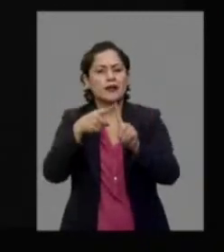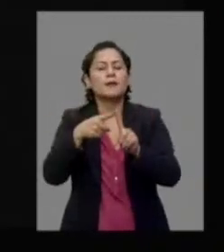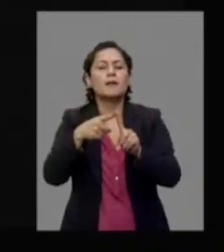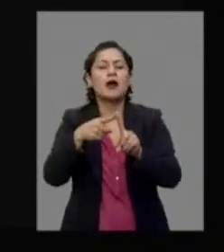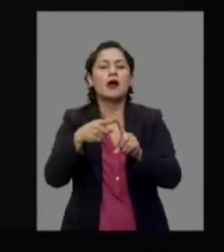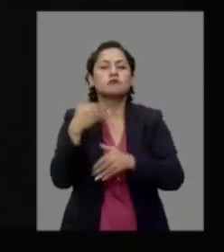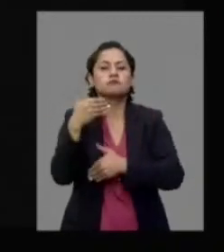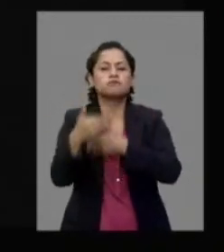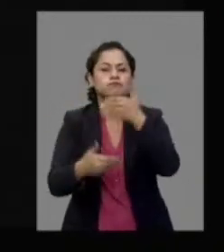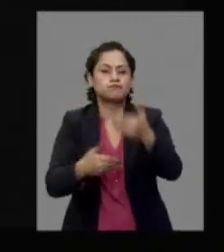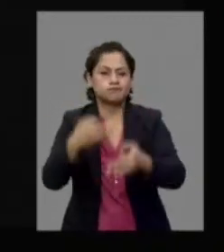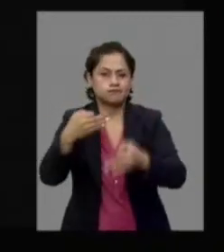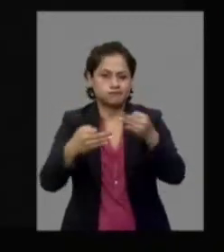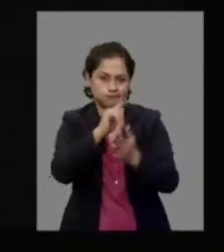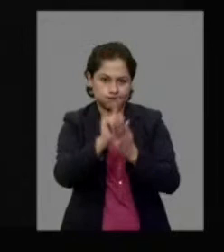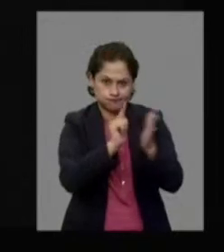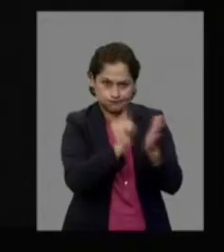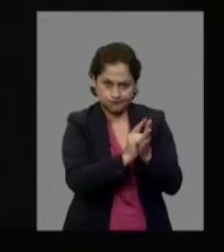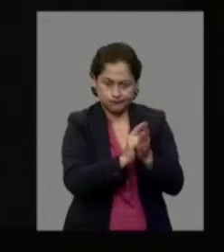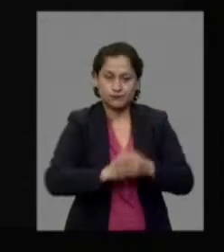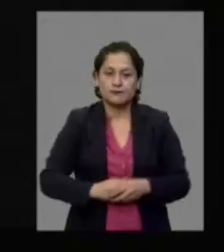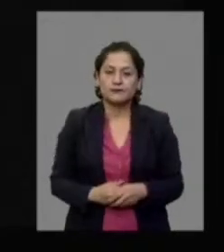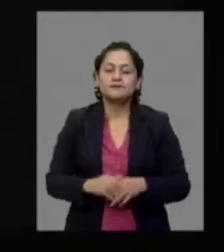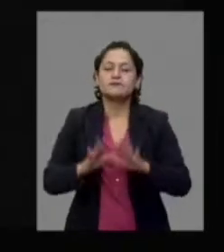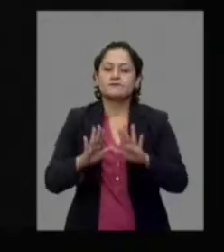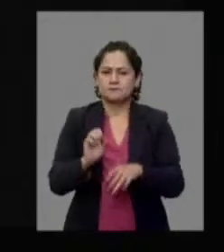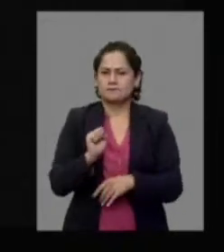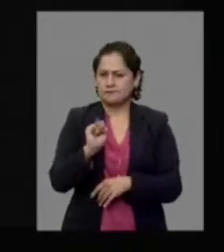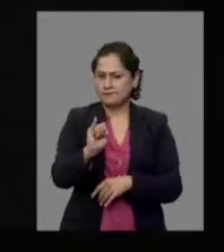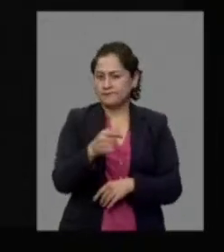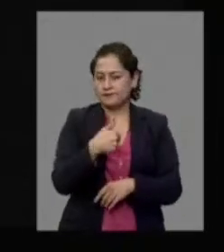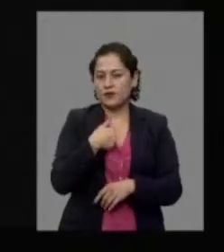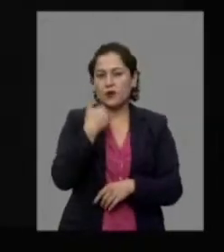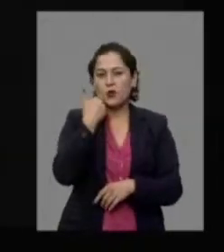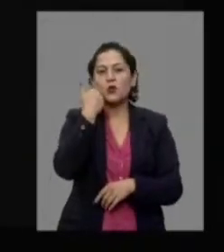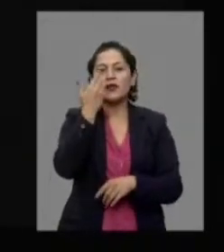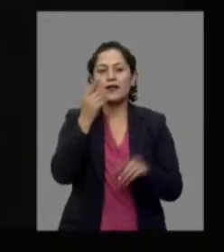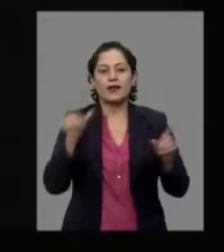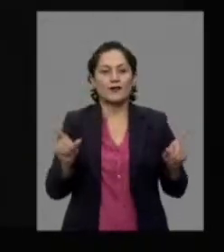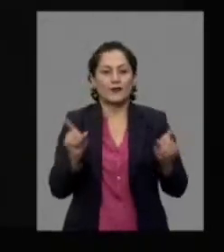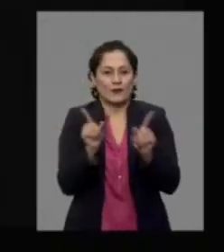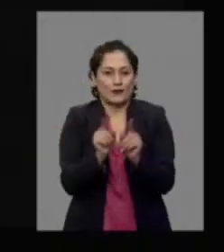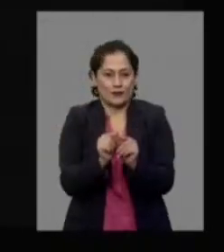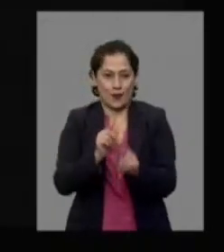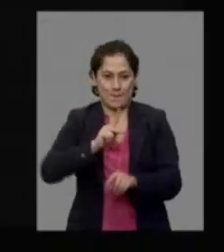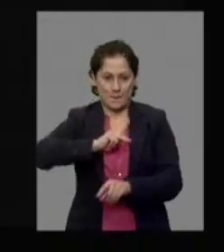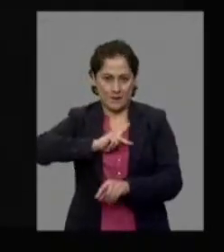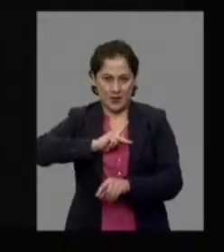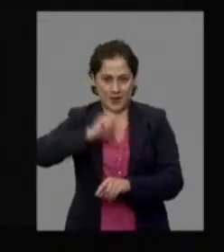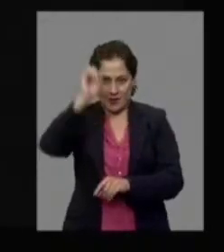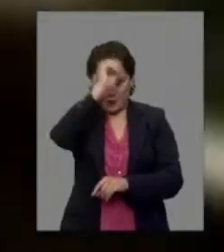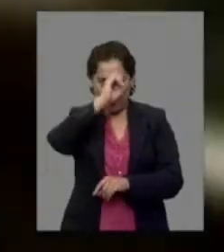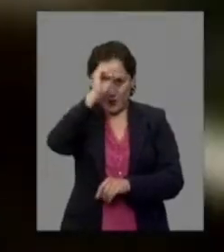Sí, yo quisiera terminar mi intervención en este importante